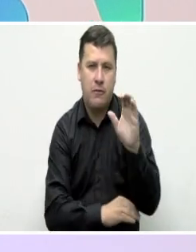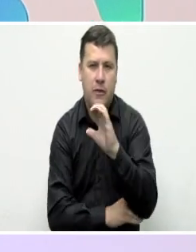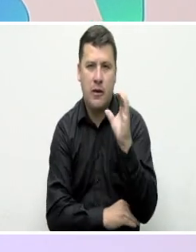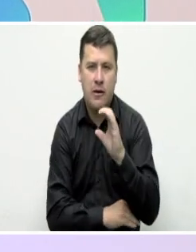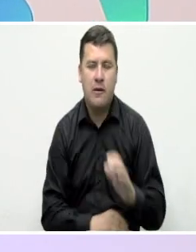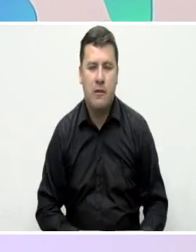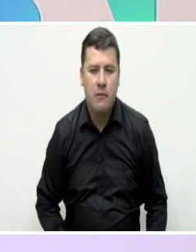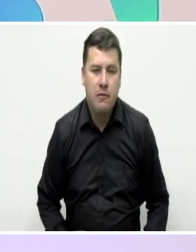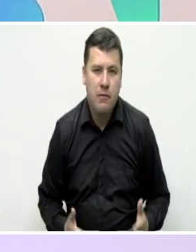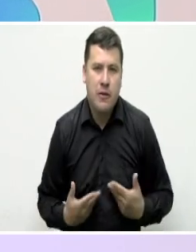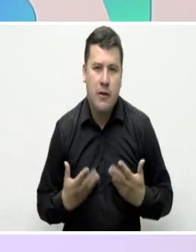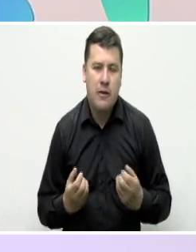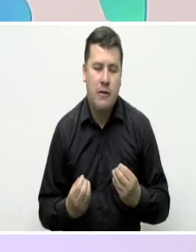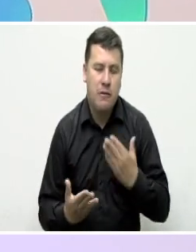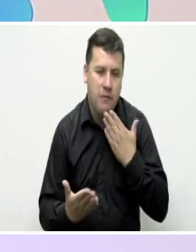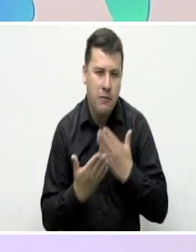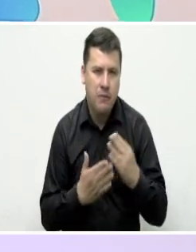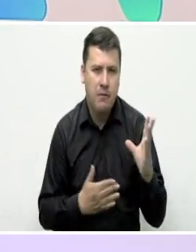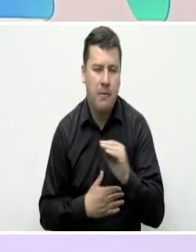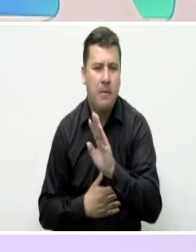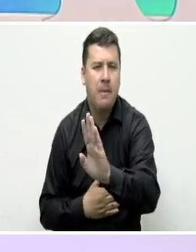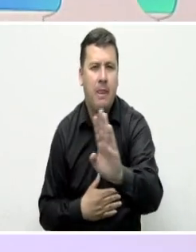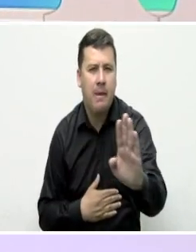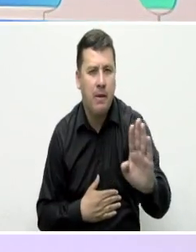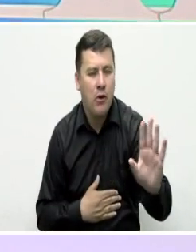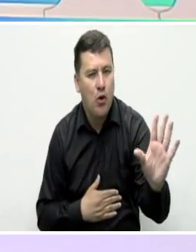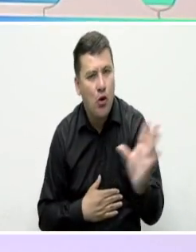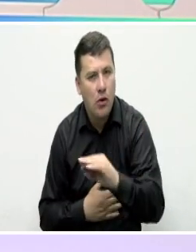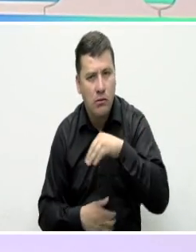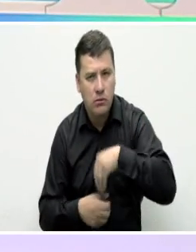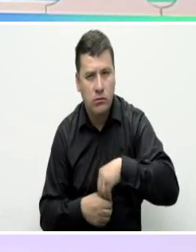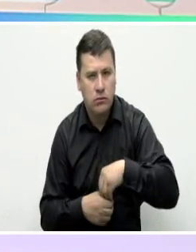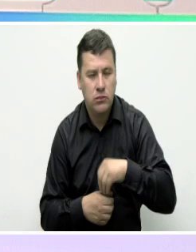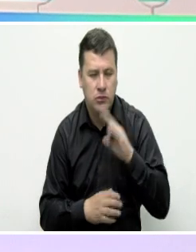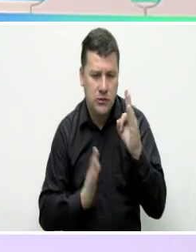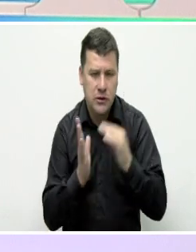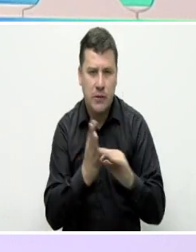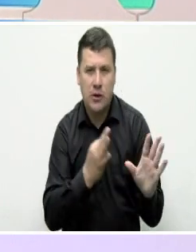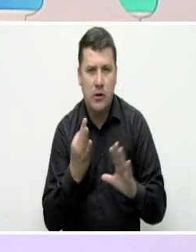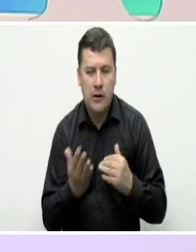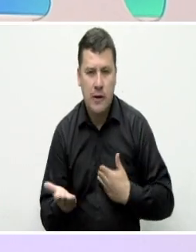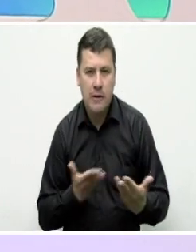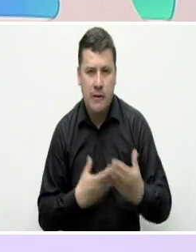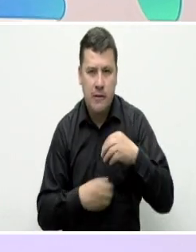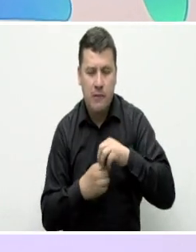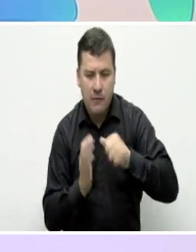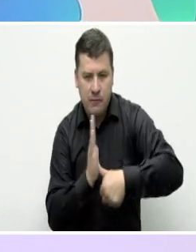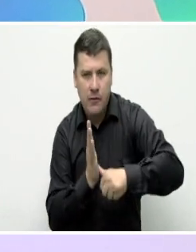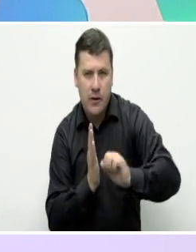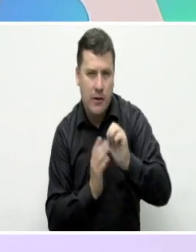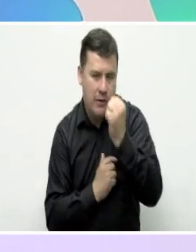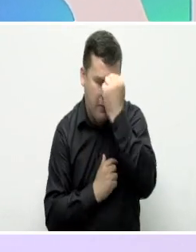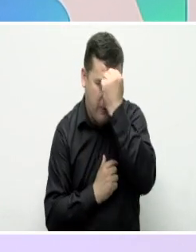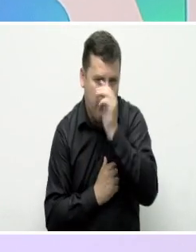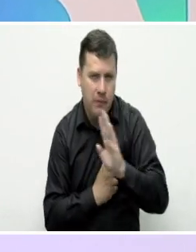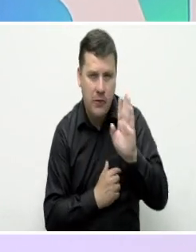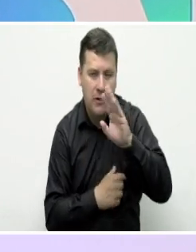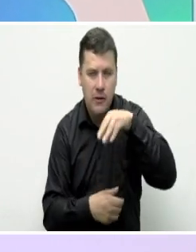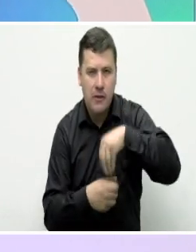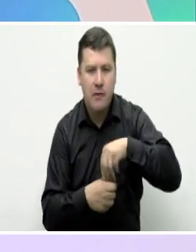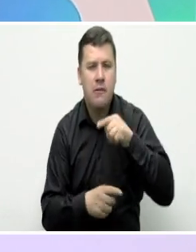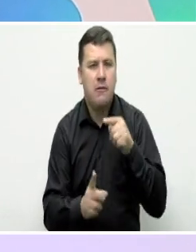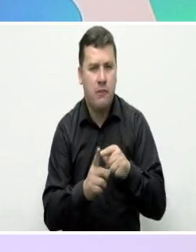colombianos. Por eso quiero agradecerles a ustedes y a todos los 3.800 servidores de la Registraduría Nacional de Estado